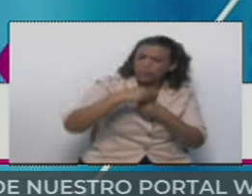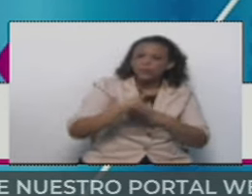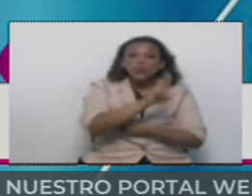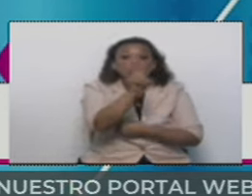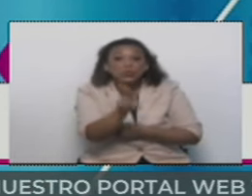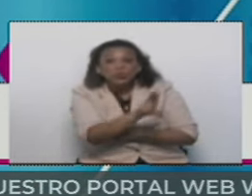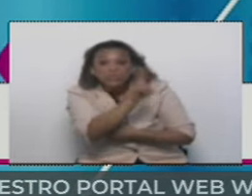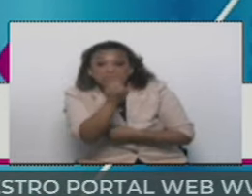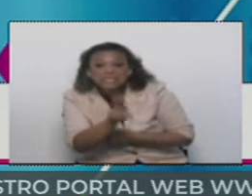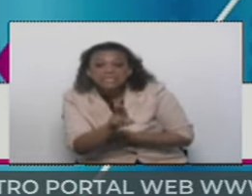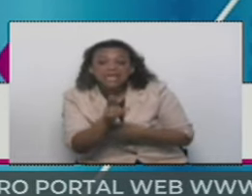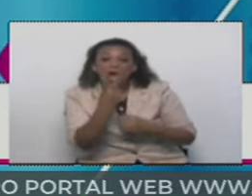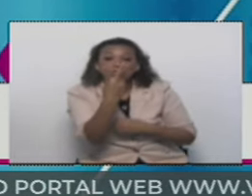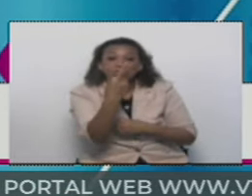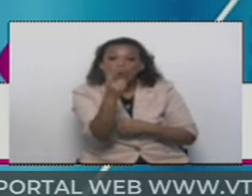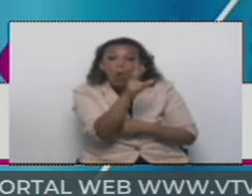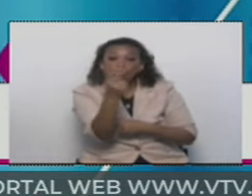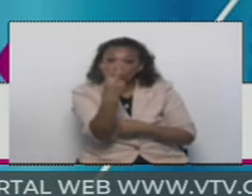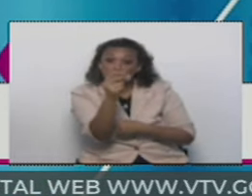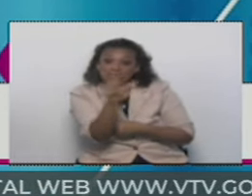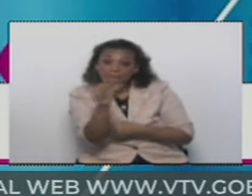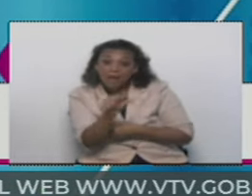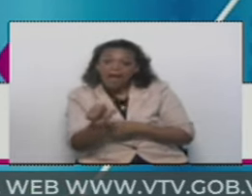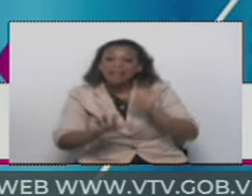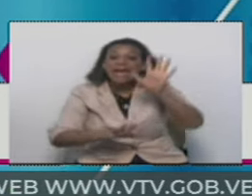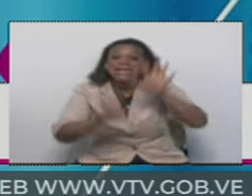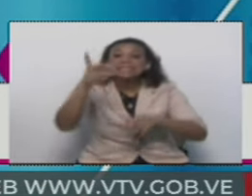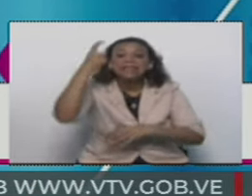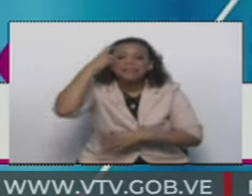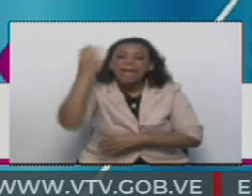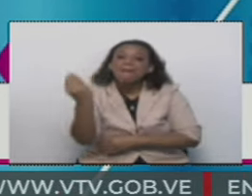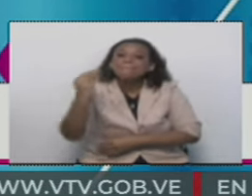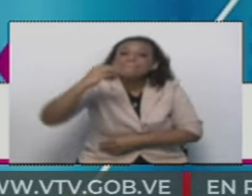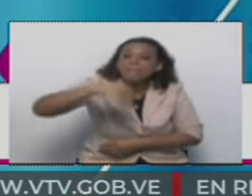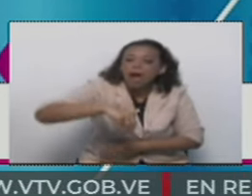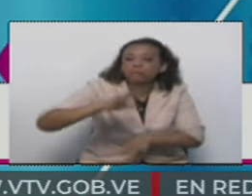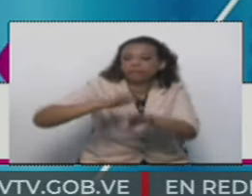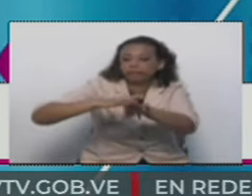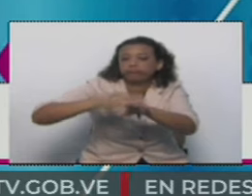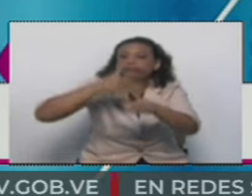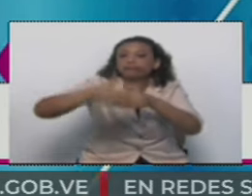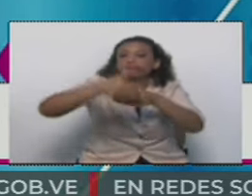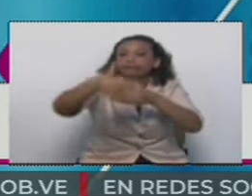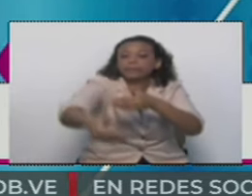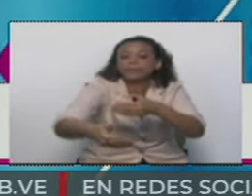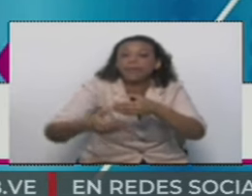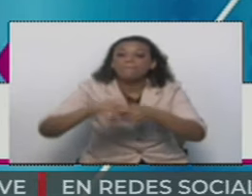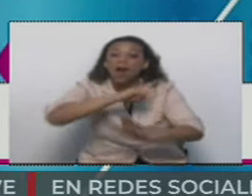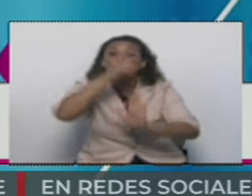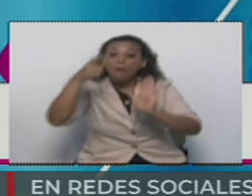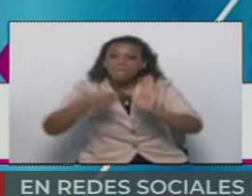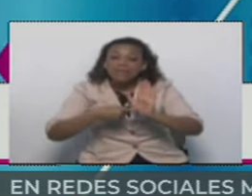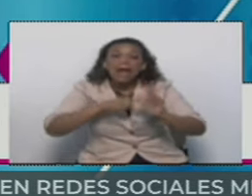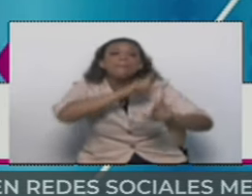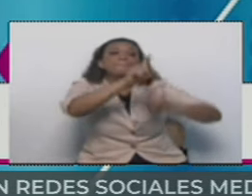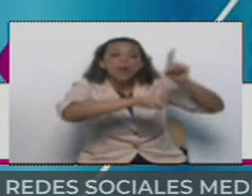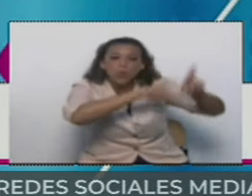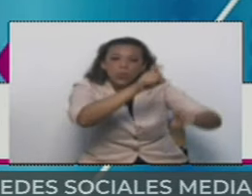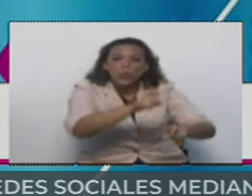Utilizar estas dos semanas que vienen, 15 días más, para completar el proceso de consulta.